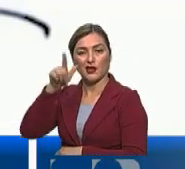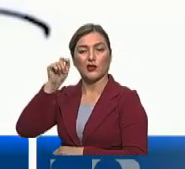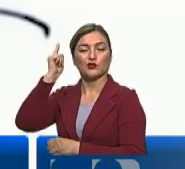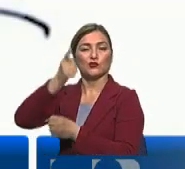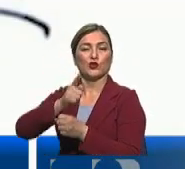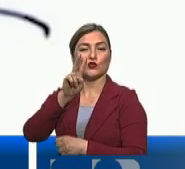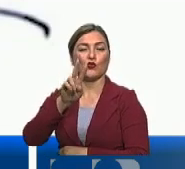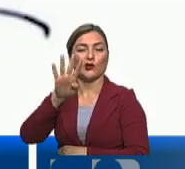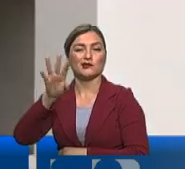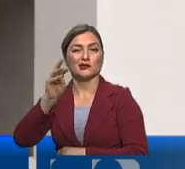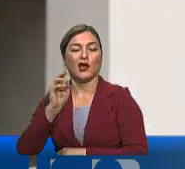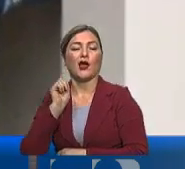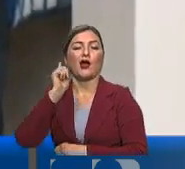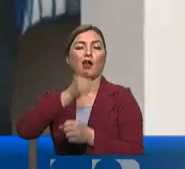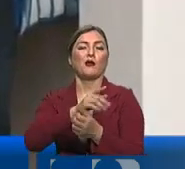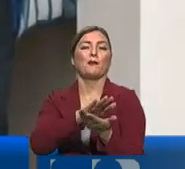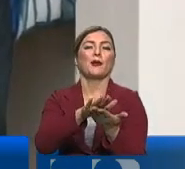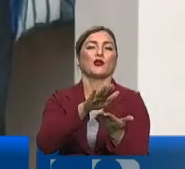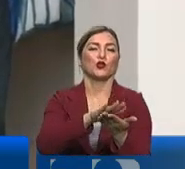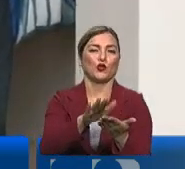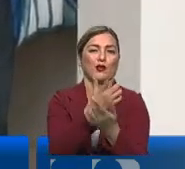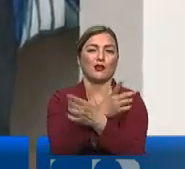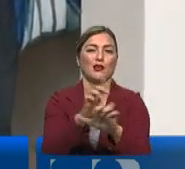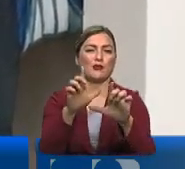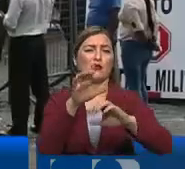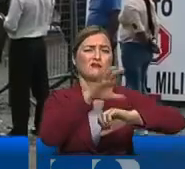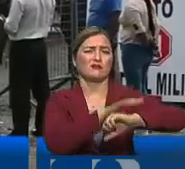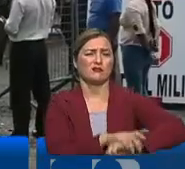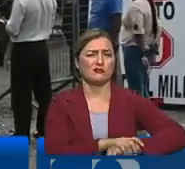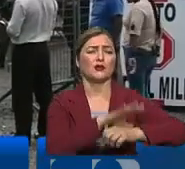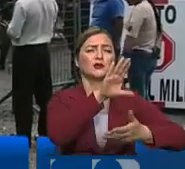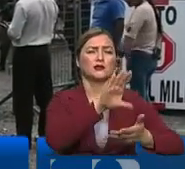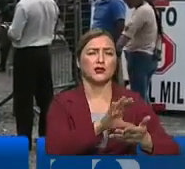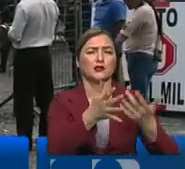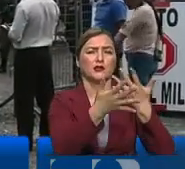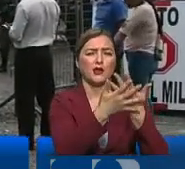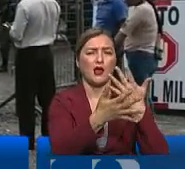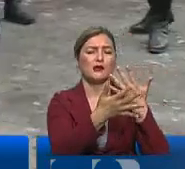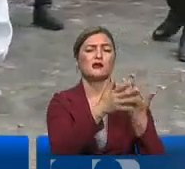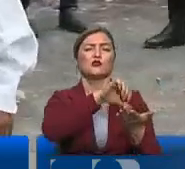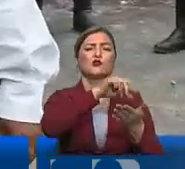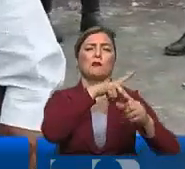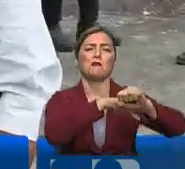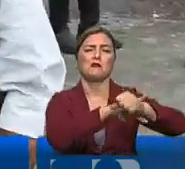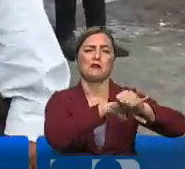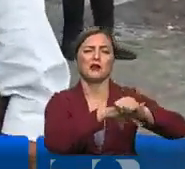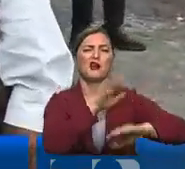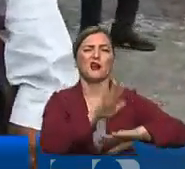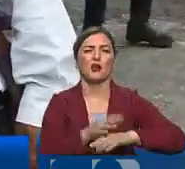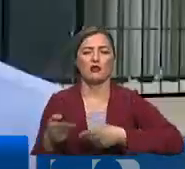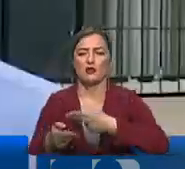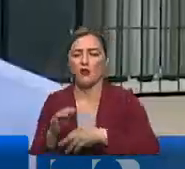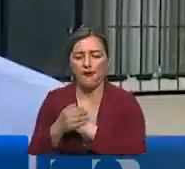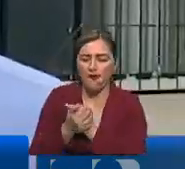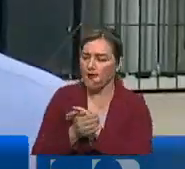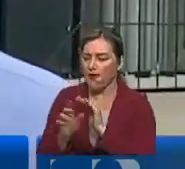por el presidente Guillermo Lasso. Vargas permanecía detenido en el centro de rehabilitación de la ciudad de Macas por tráfico de